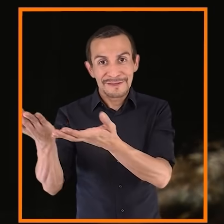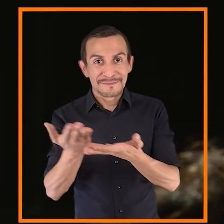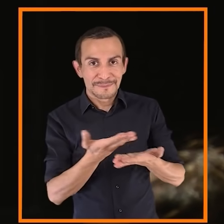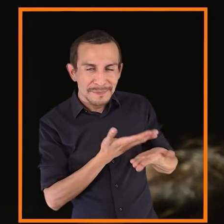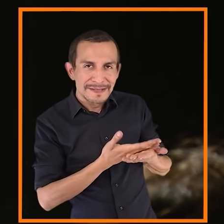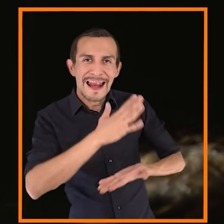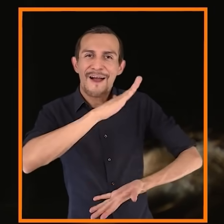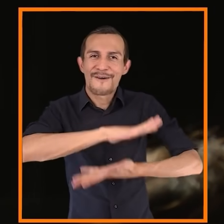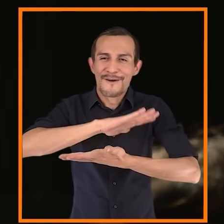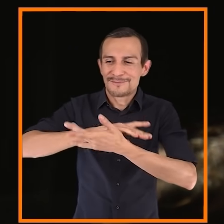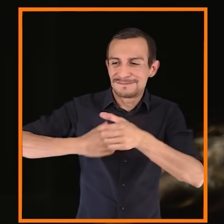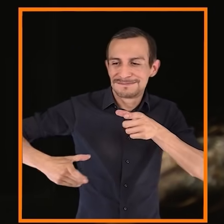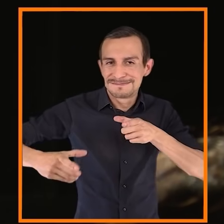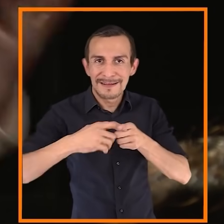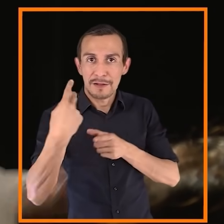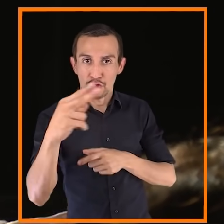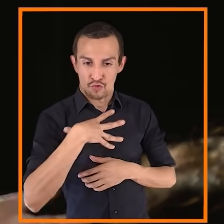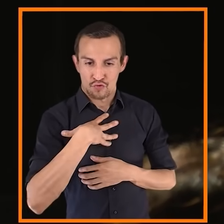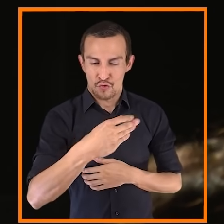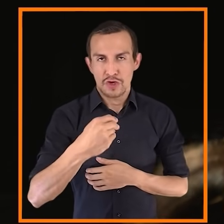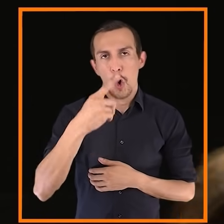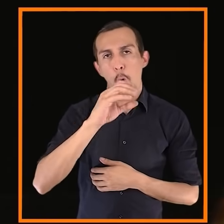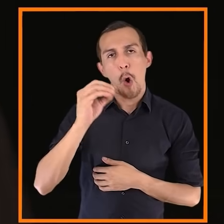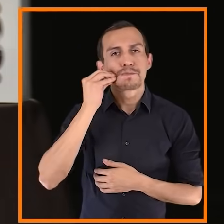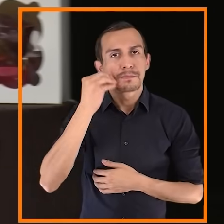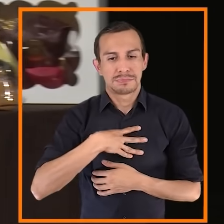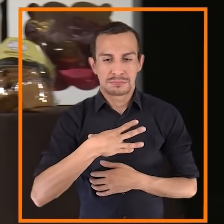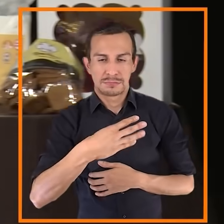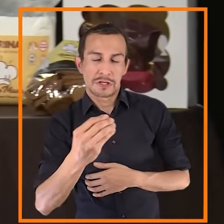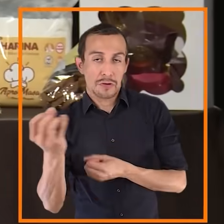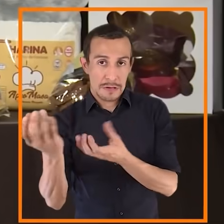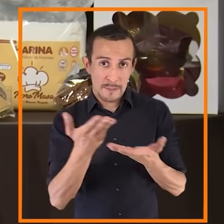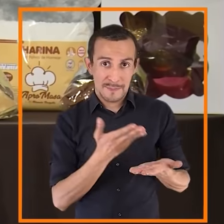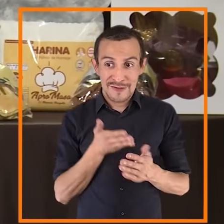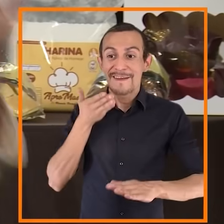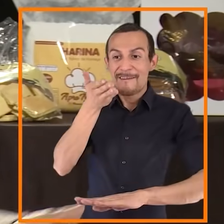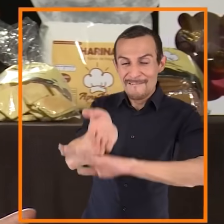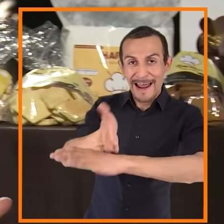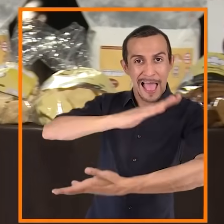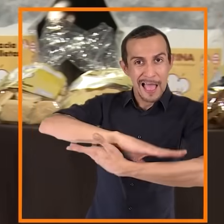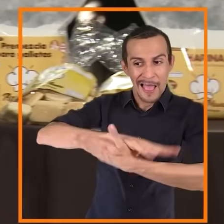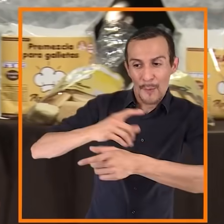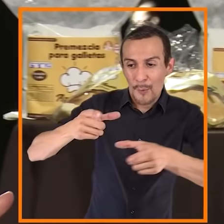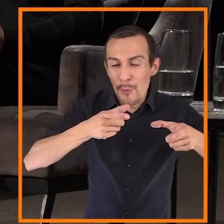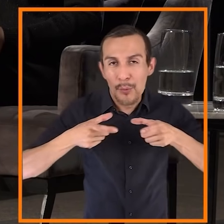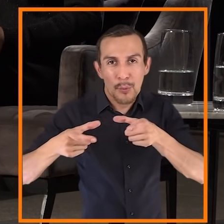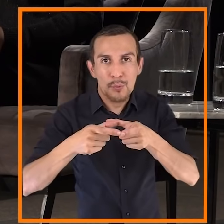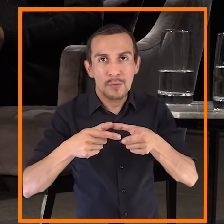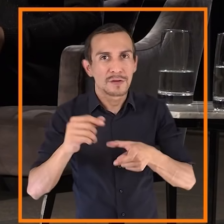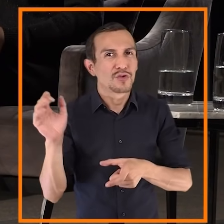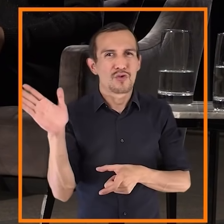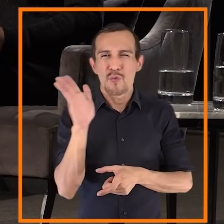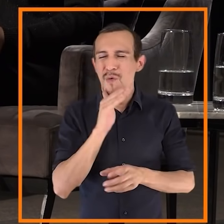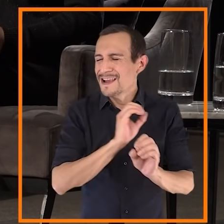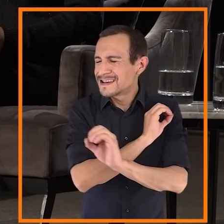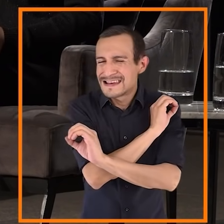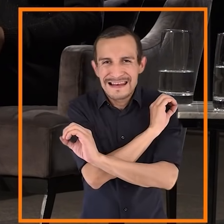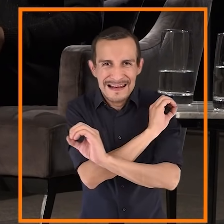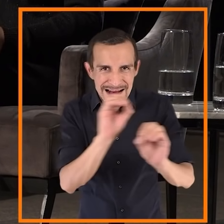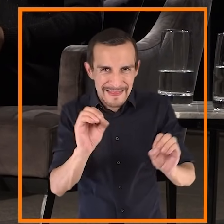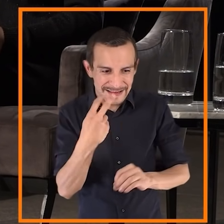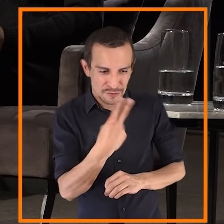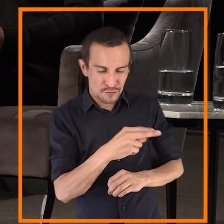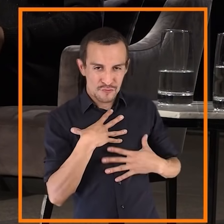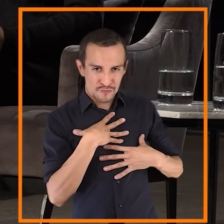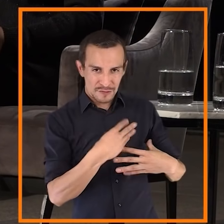les invitan a un cumpleaños a alguno de sus hijos o un nieto y van a ese cumpleaños y no tienen nada